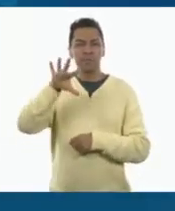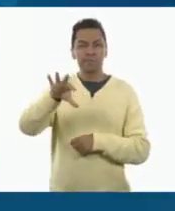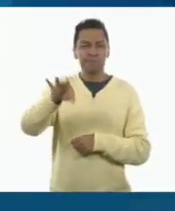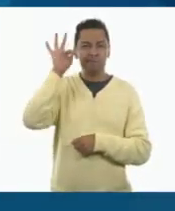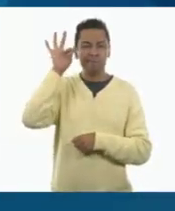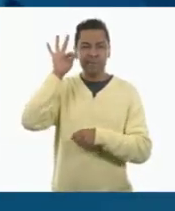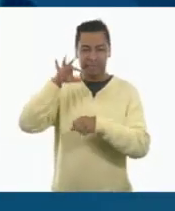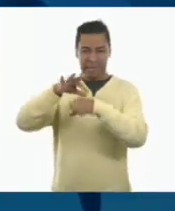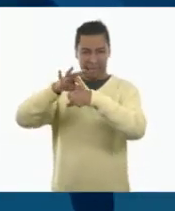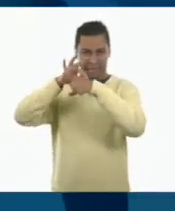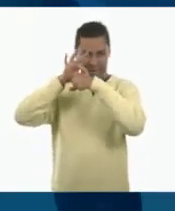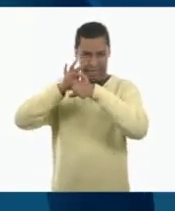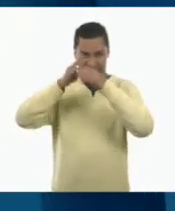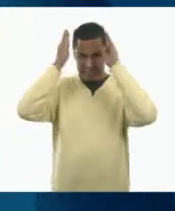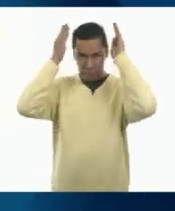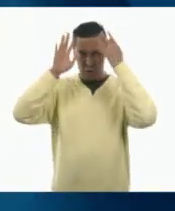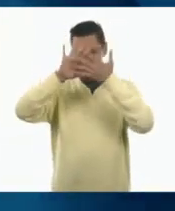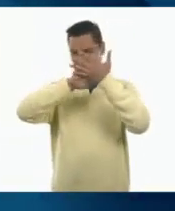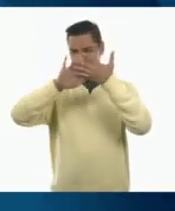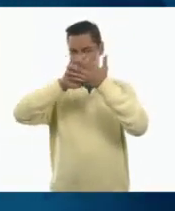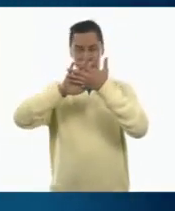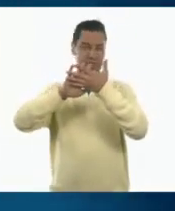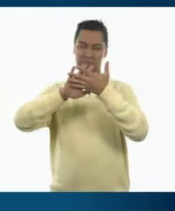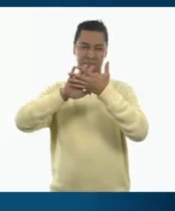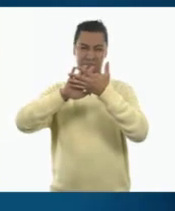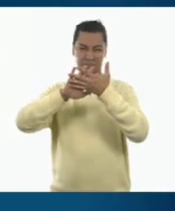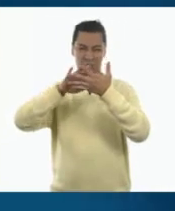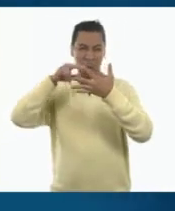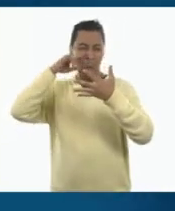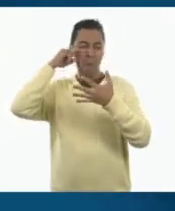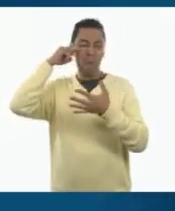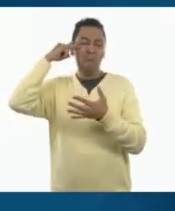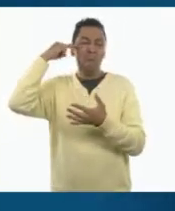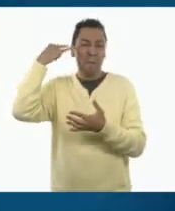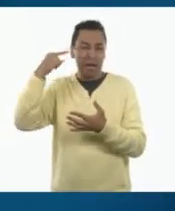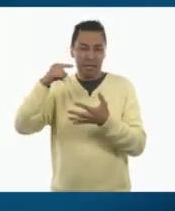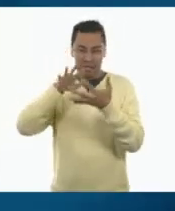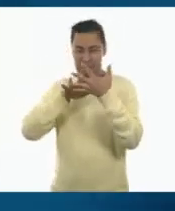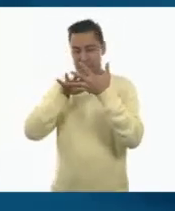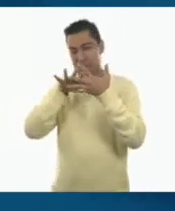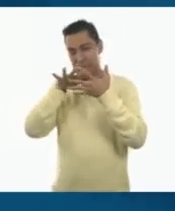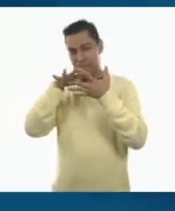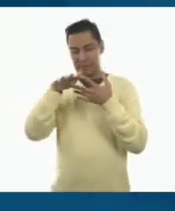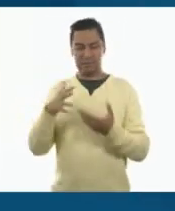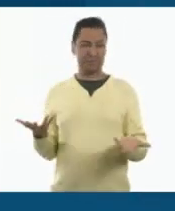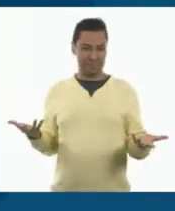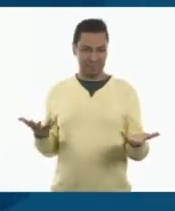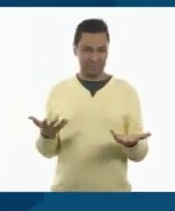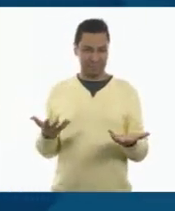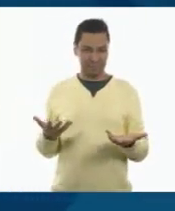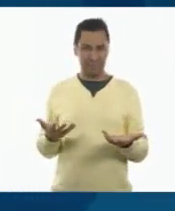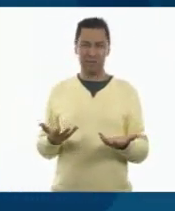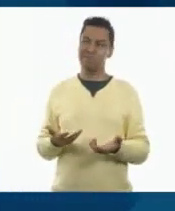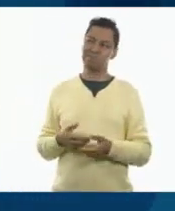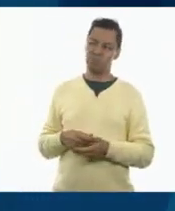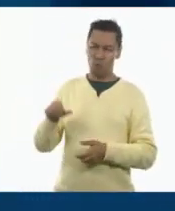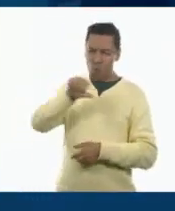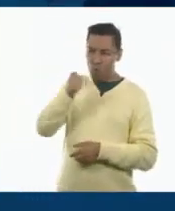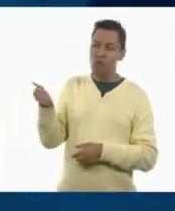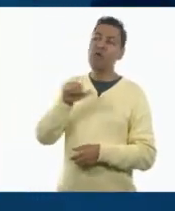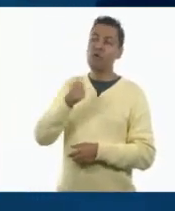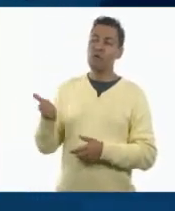de burro no es transparente. La carne de burro no es transparente, no creo que sea la primera opción,